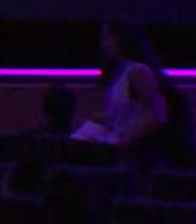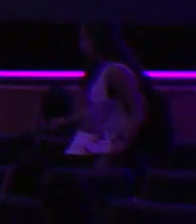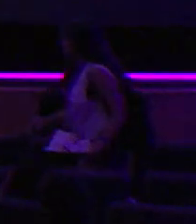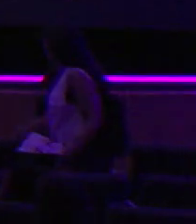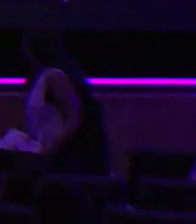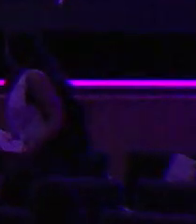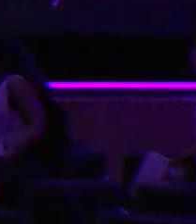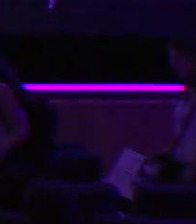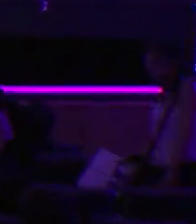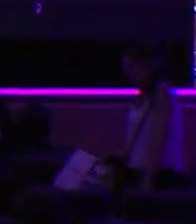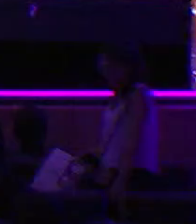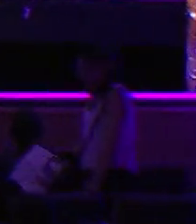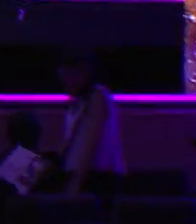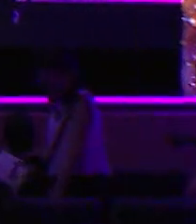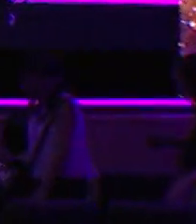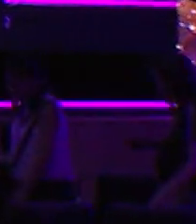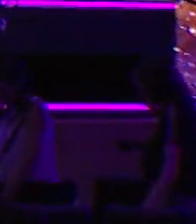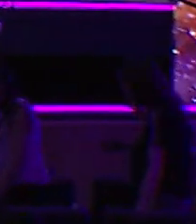Hola, buenas tardes.